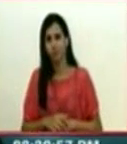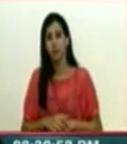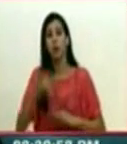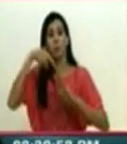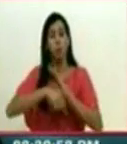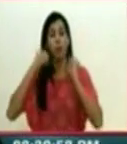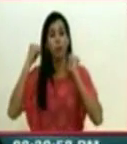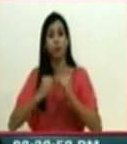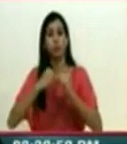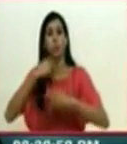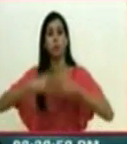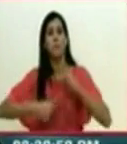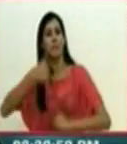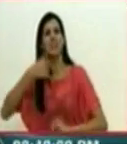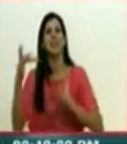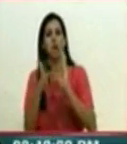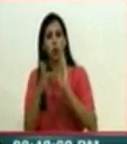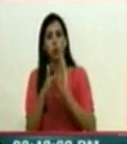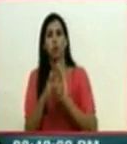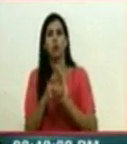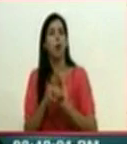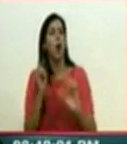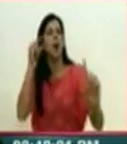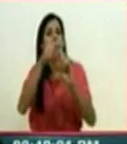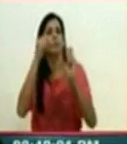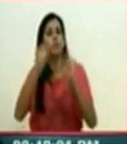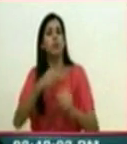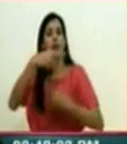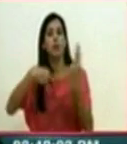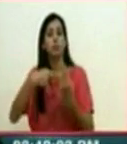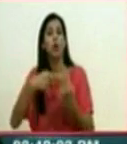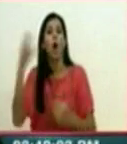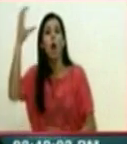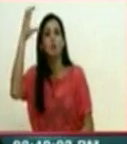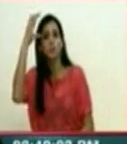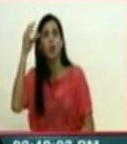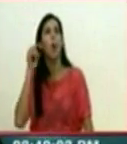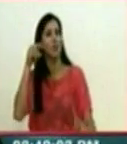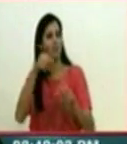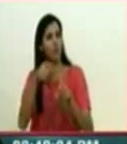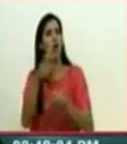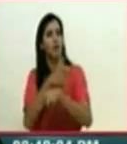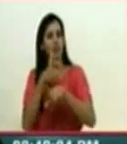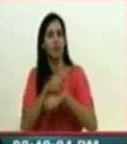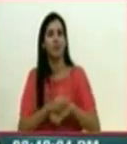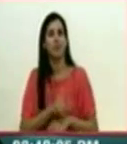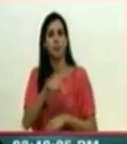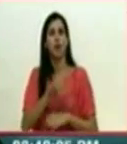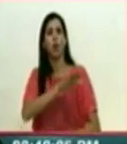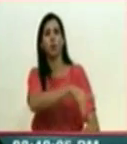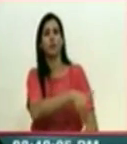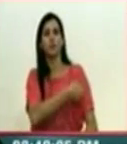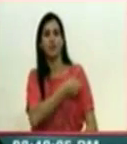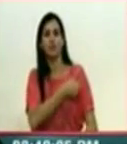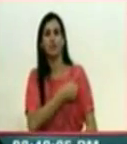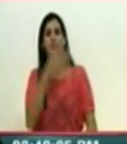Profundizar los procesos productivos y tecnológicos en aras de consolidar la revolución del conocimiento es el objetivo del gobierno bolivariano y la Universidad